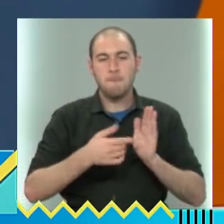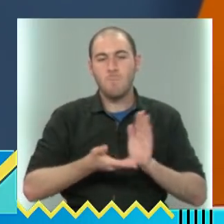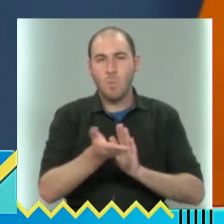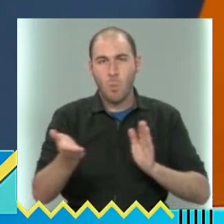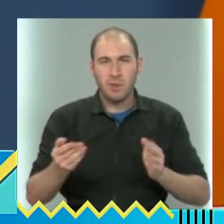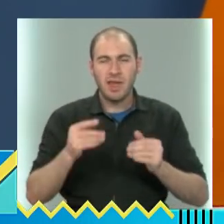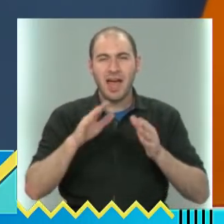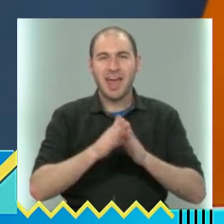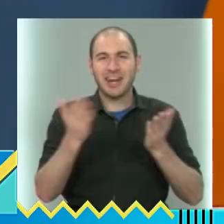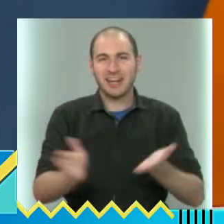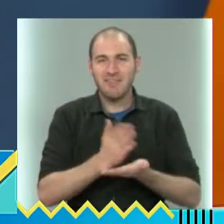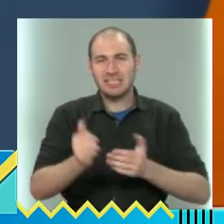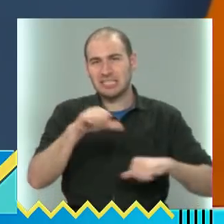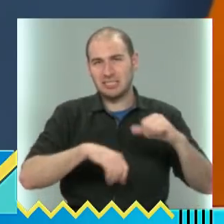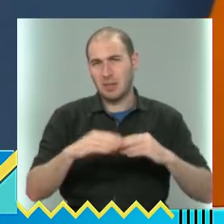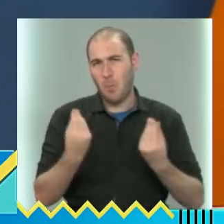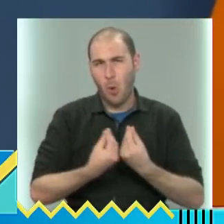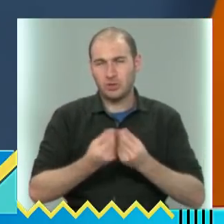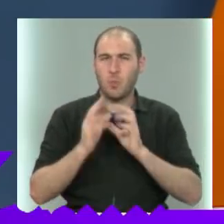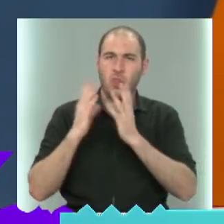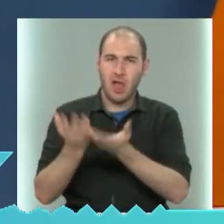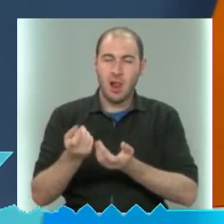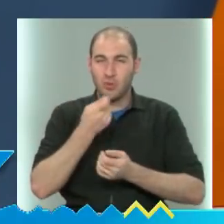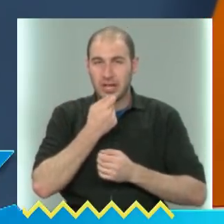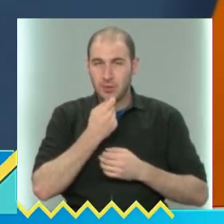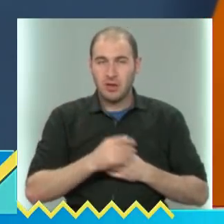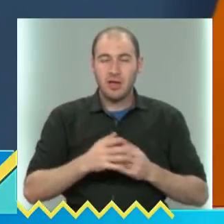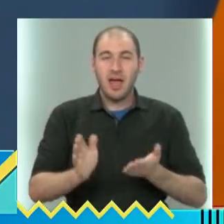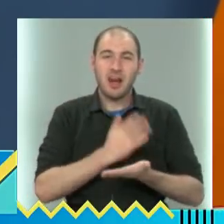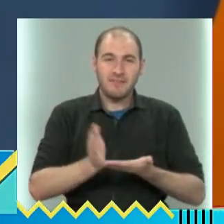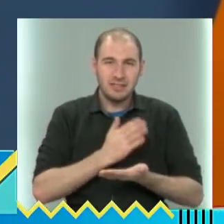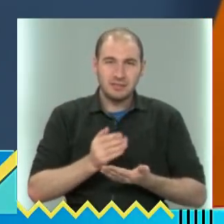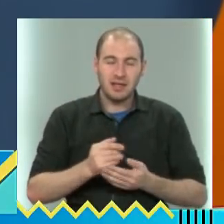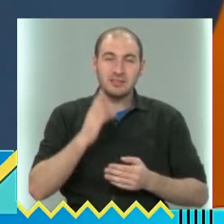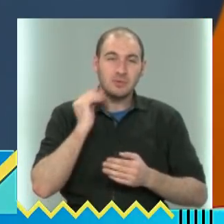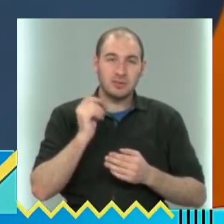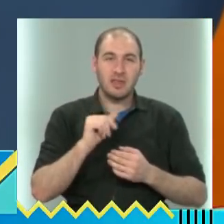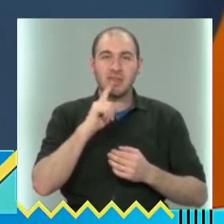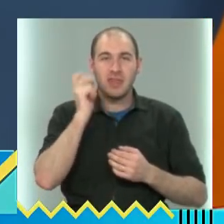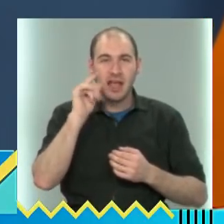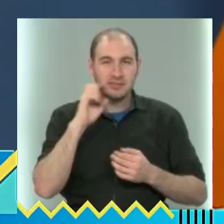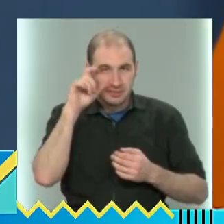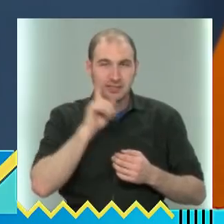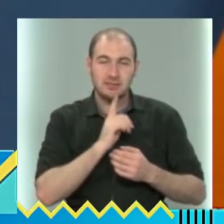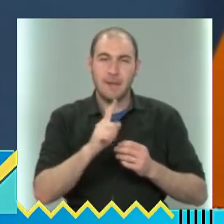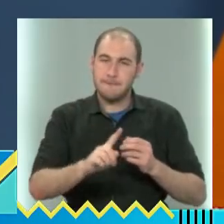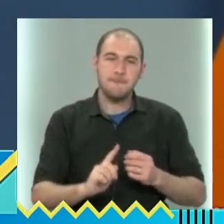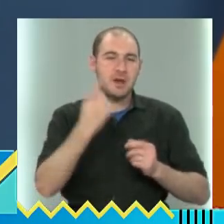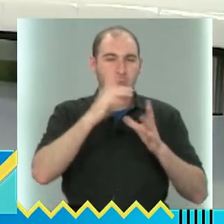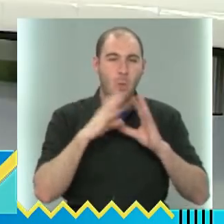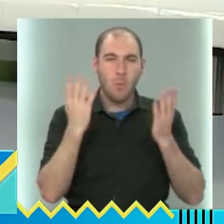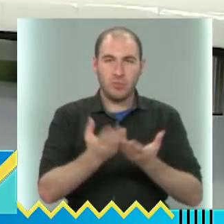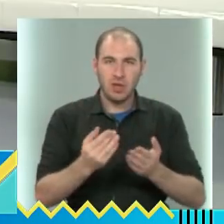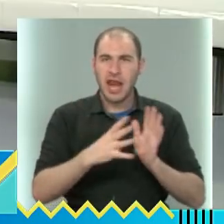en numerosas revistas científicas en el mundo, incluyendo por ejemplo la revista británica The Lancet, que es una de las líderes del mundo, de las de